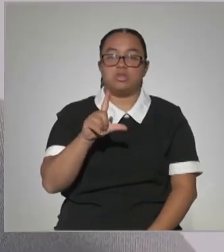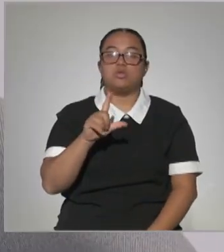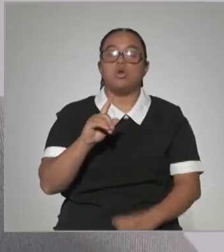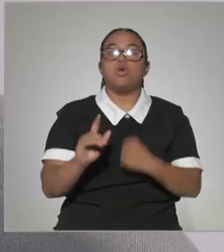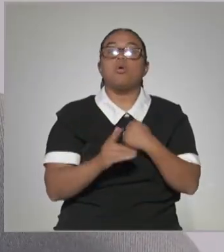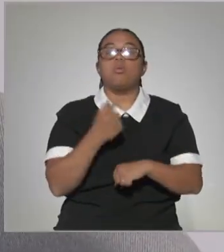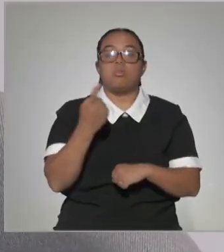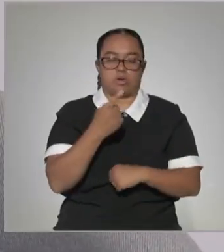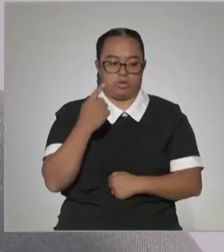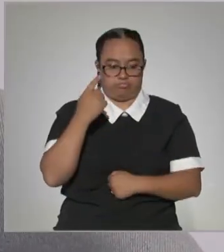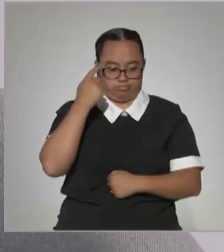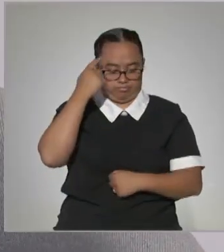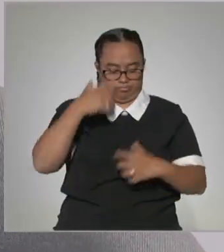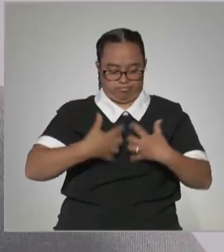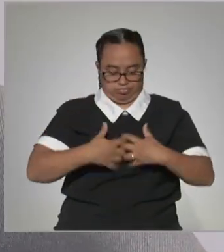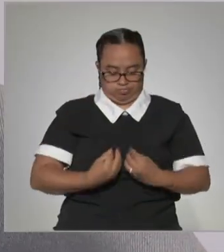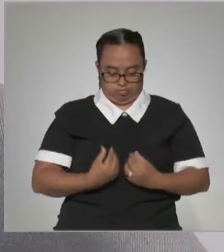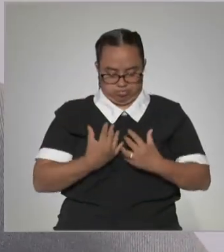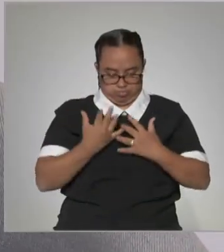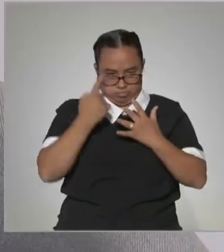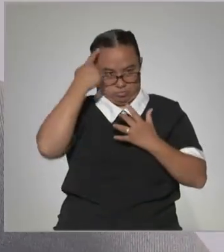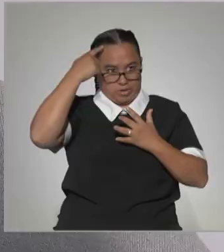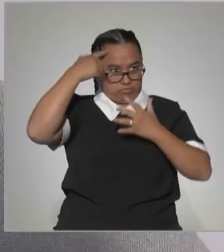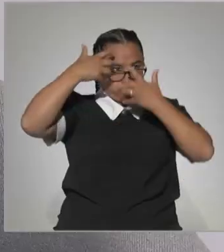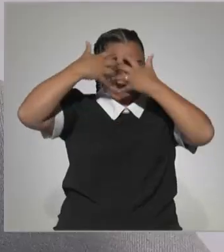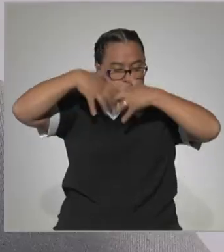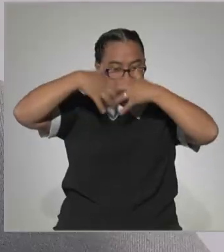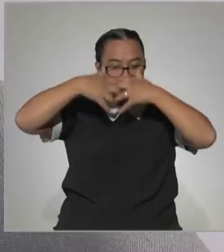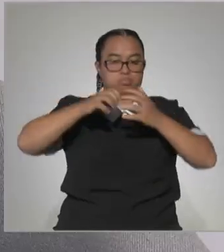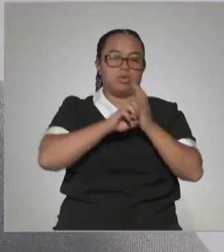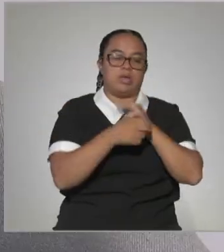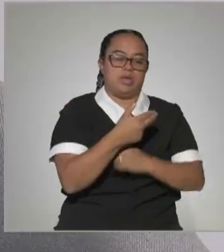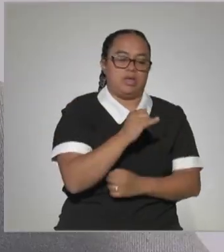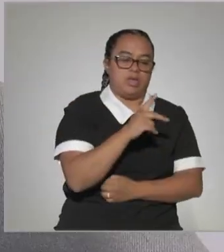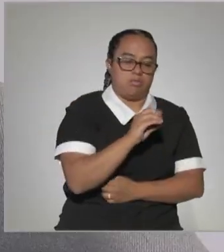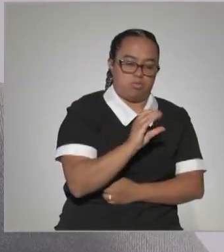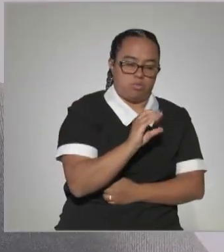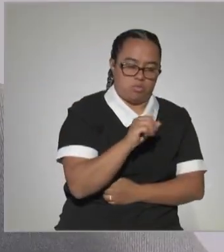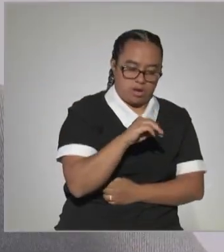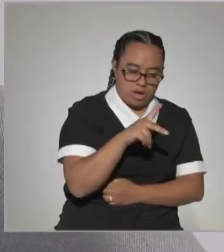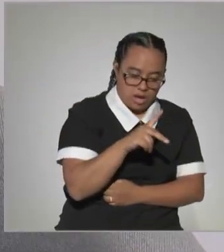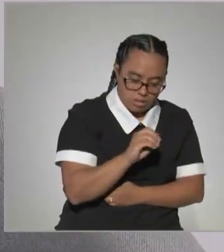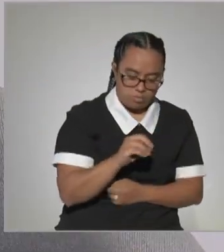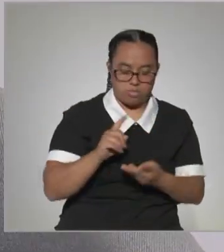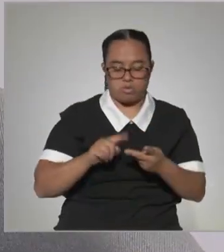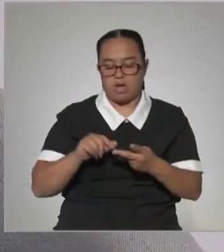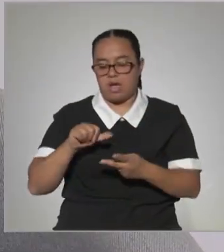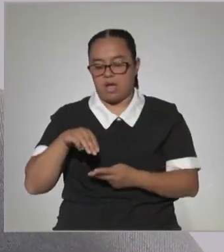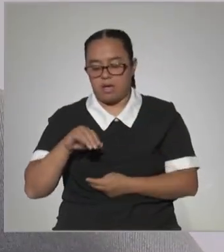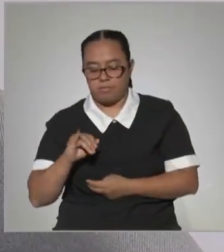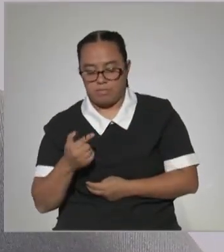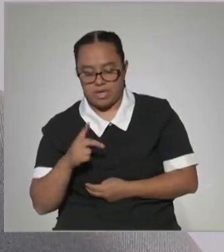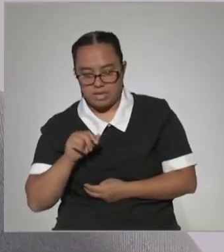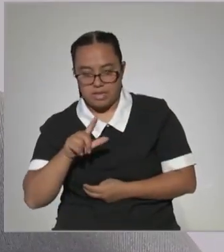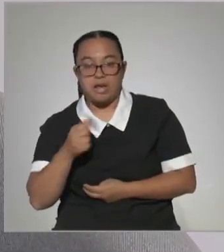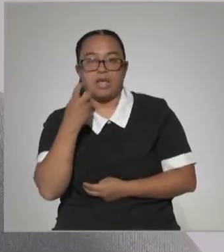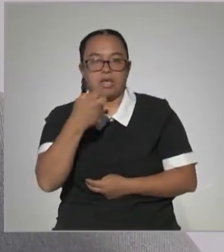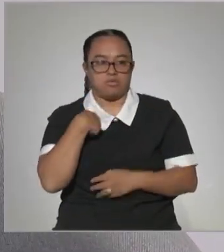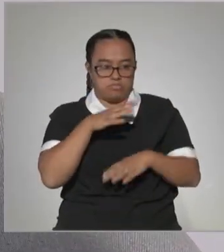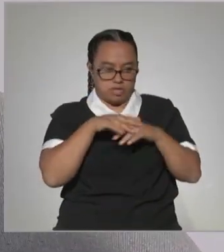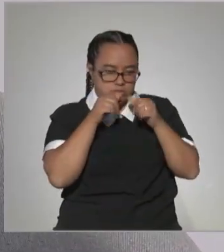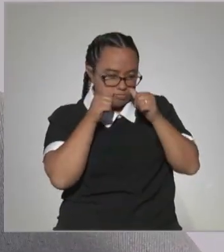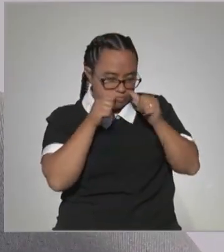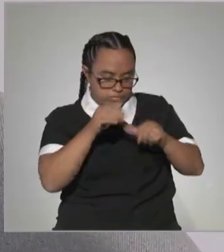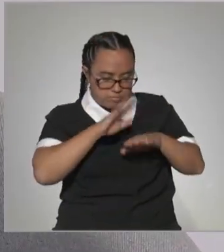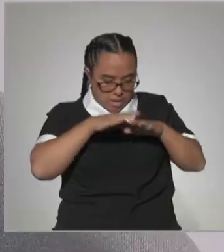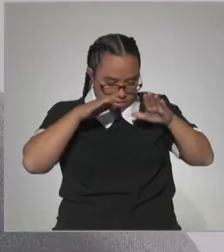áreas en donde actúa el cortisol a nivel cerebral, ¿no? El hipocampo, la amígdala, nos permite poner más atención, estar